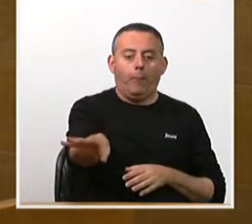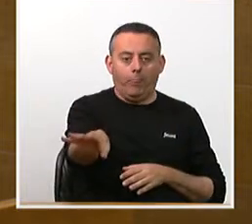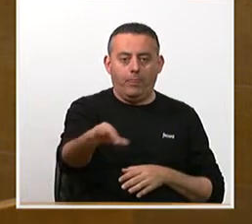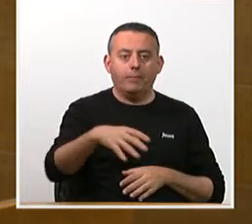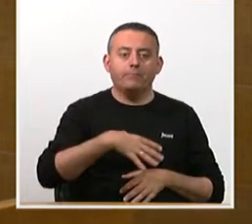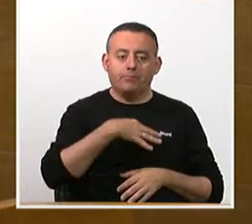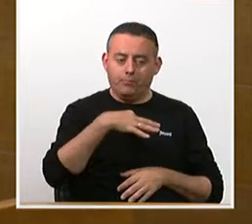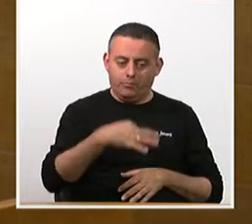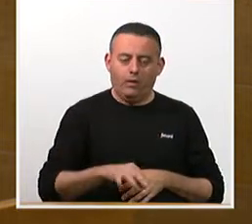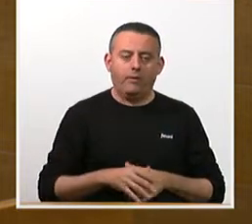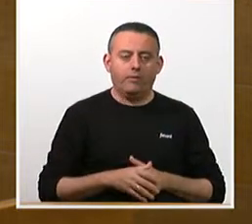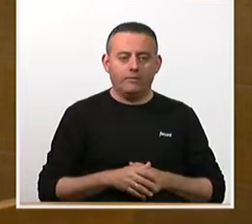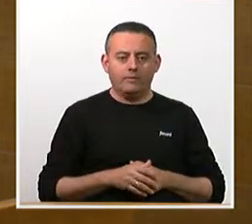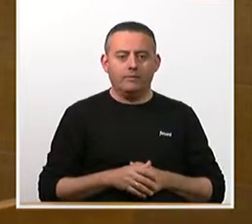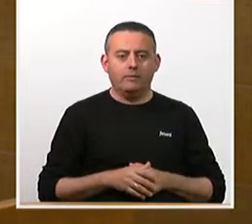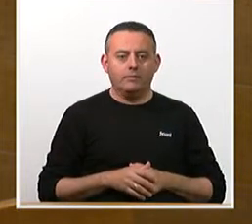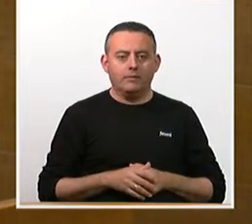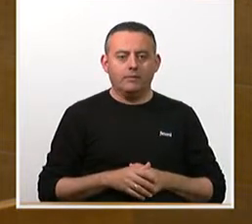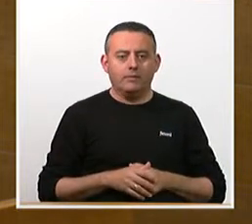en casos